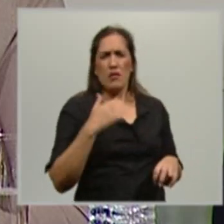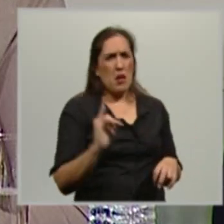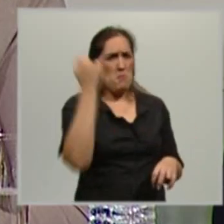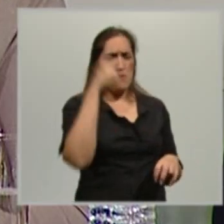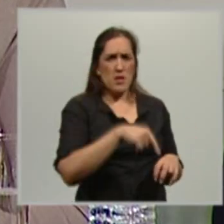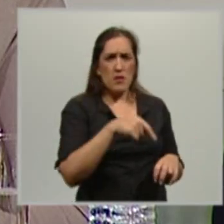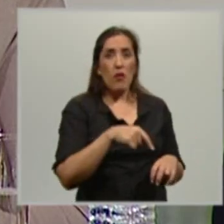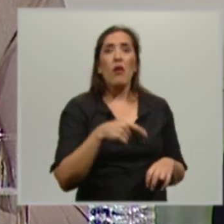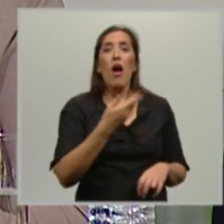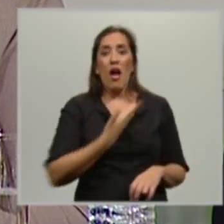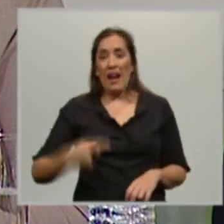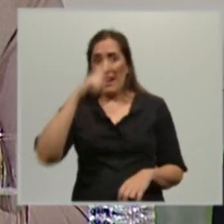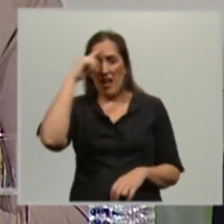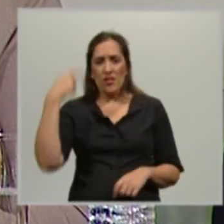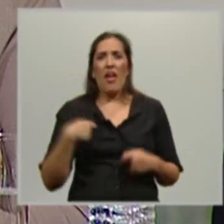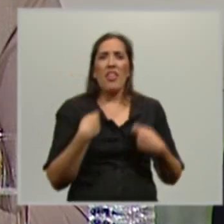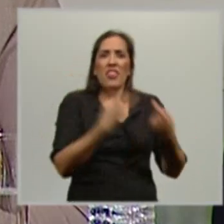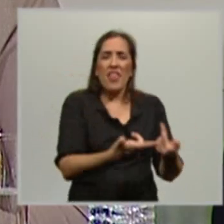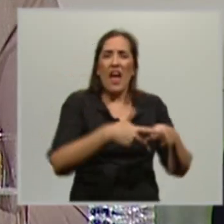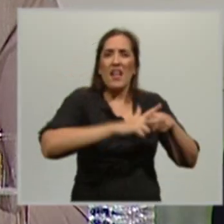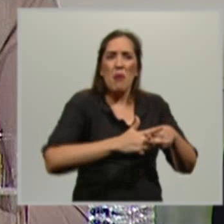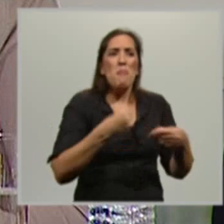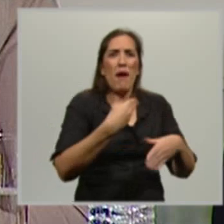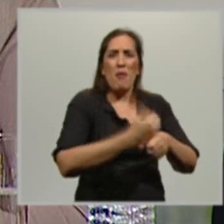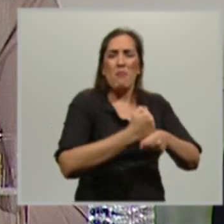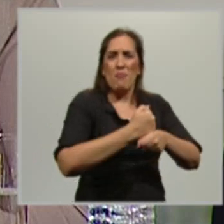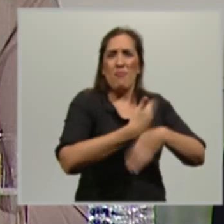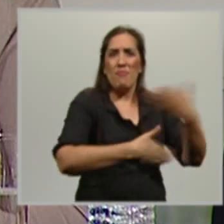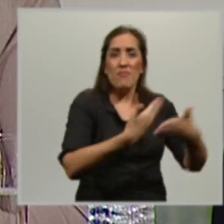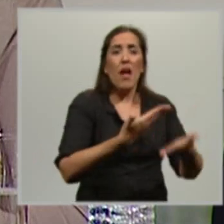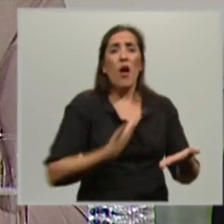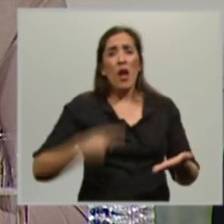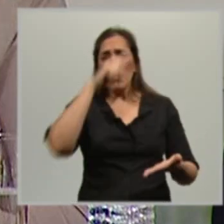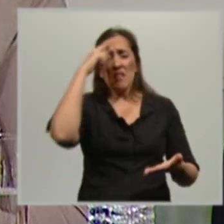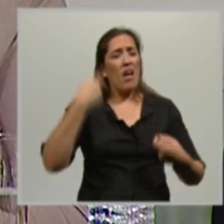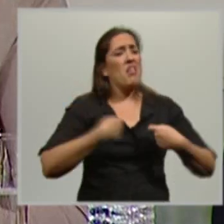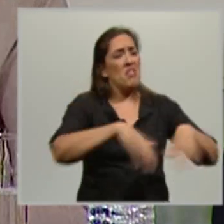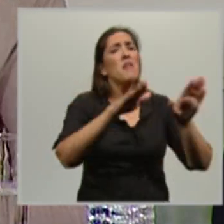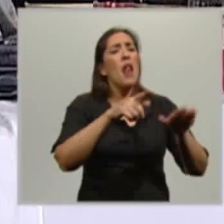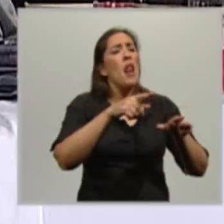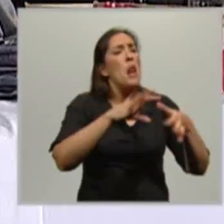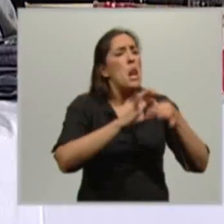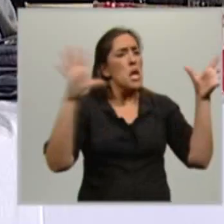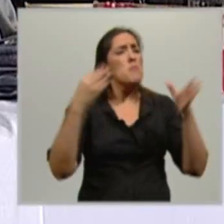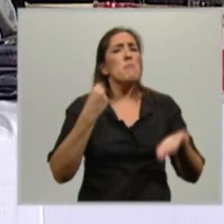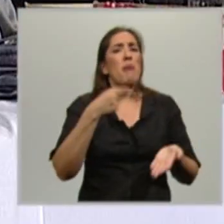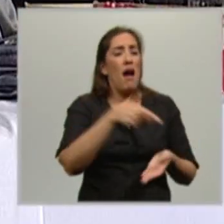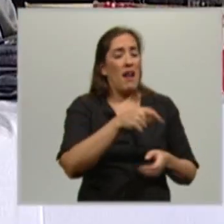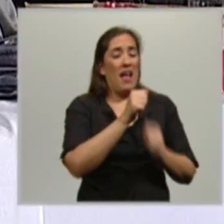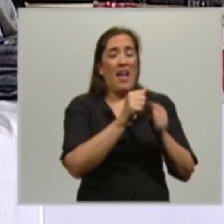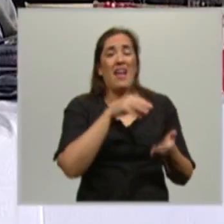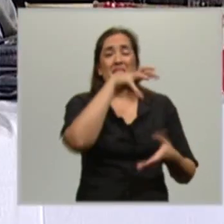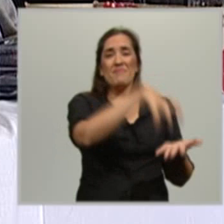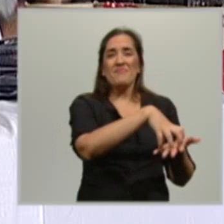da el Estado y además el Estado les da libertad para invertir. No lo dice Cristina Fernández